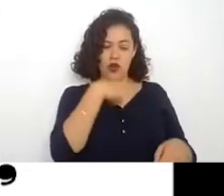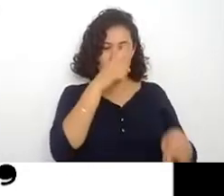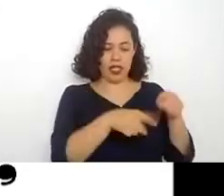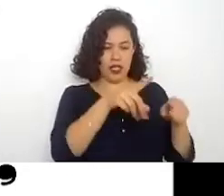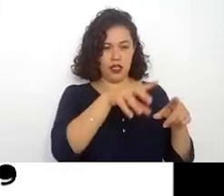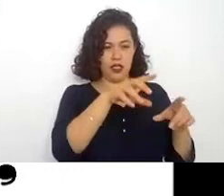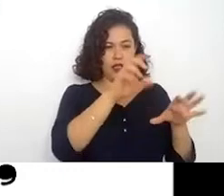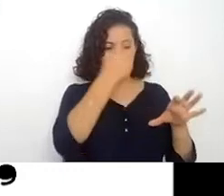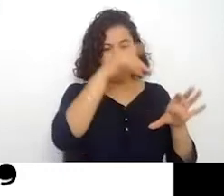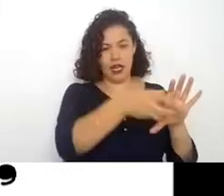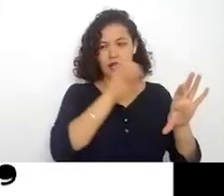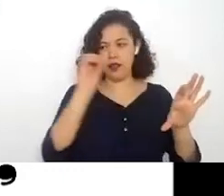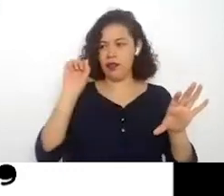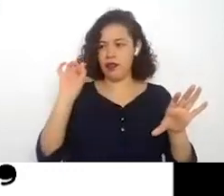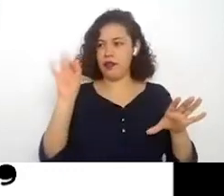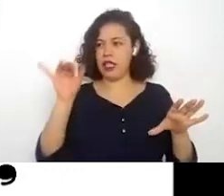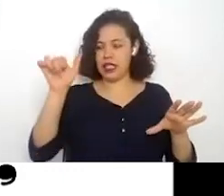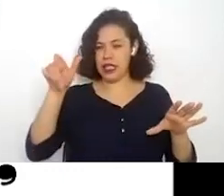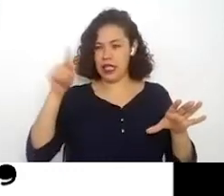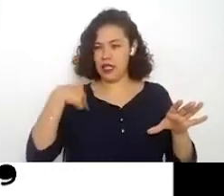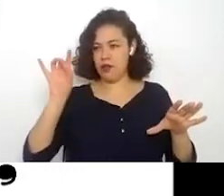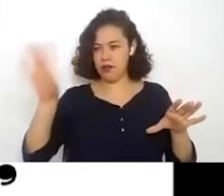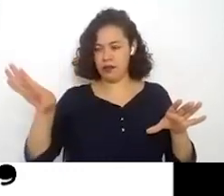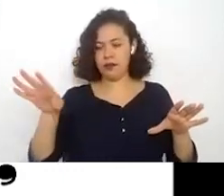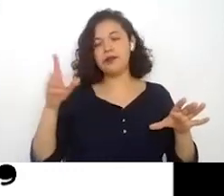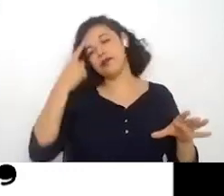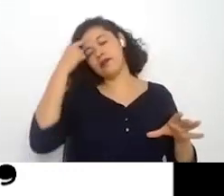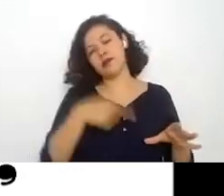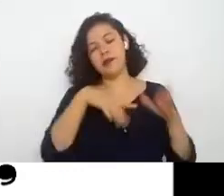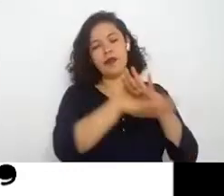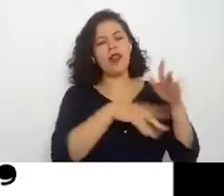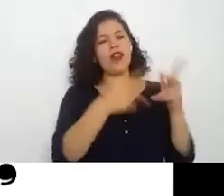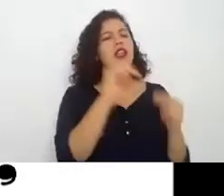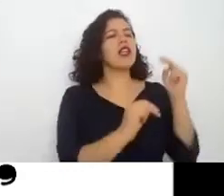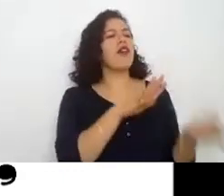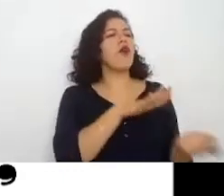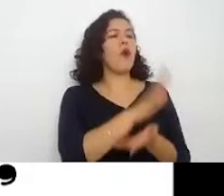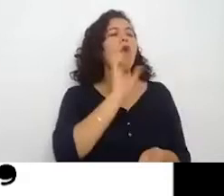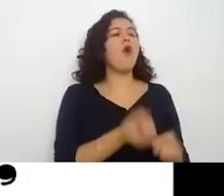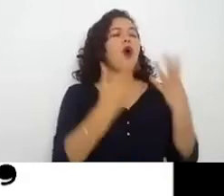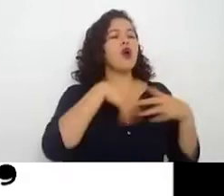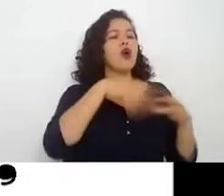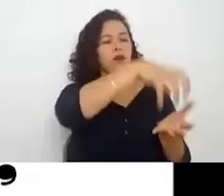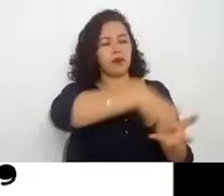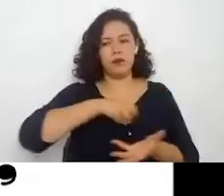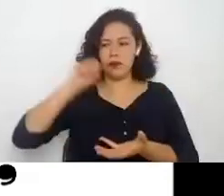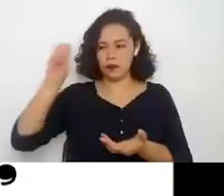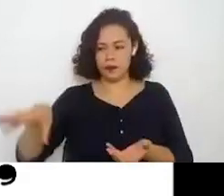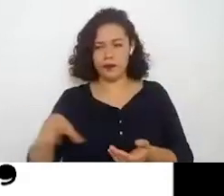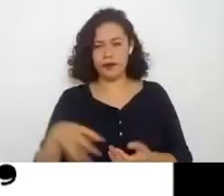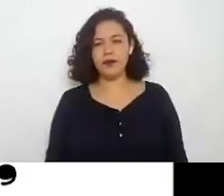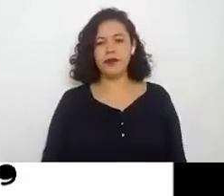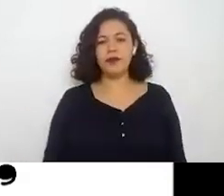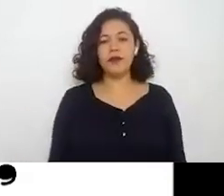que ver cuánto, de acuerdo a la base del salario, cuánto es la retención. Y en los pagos